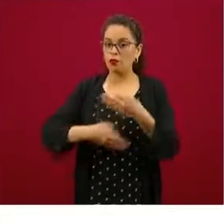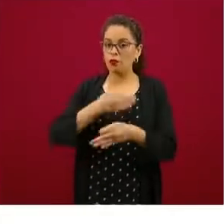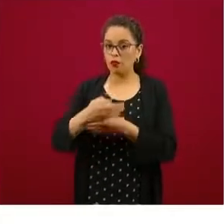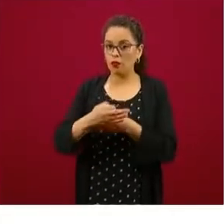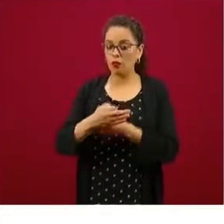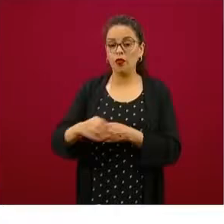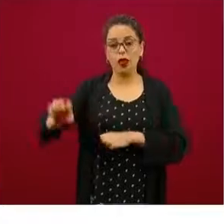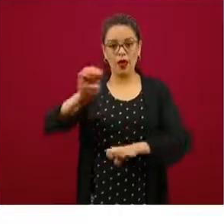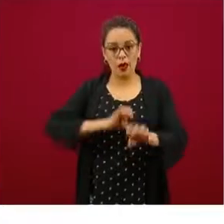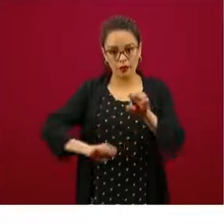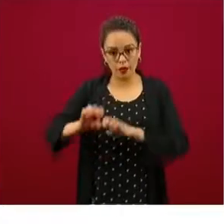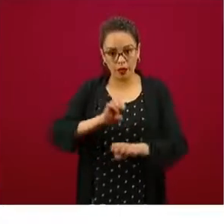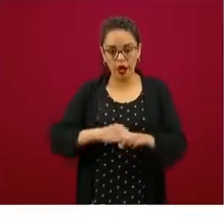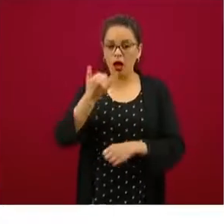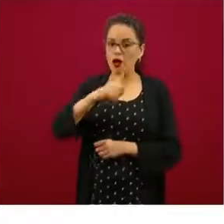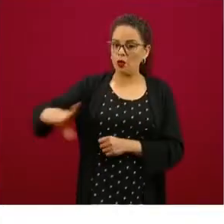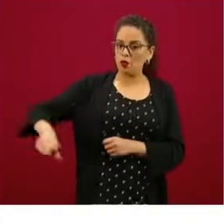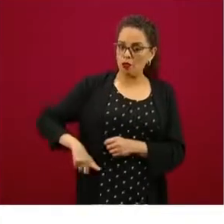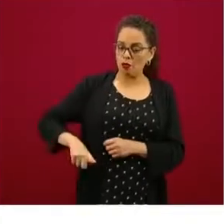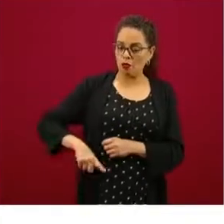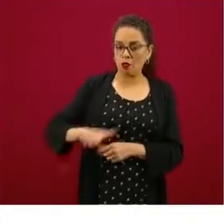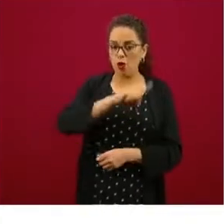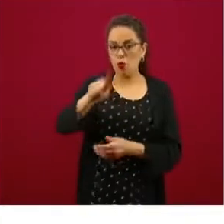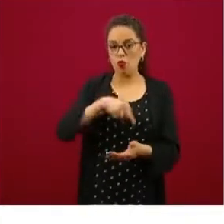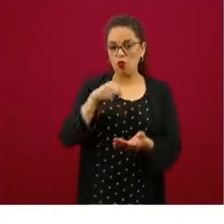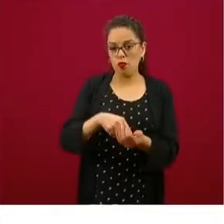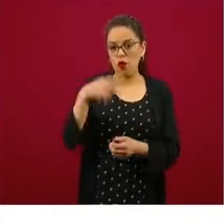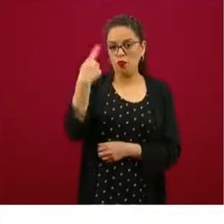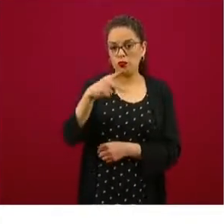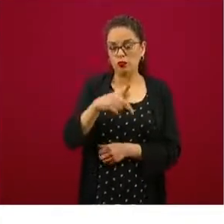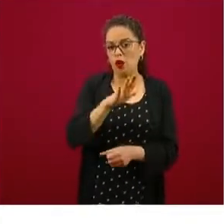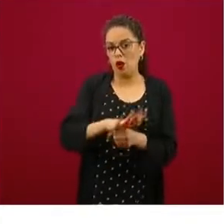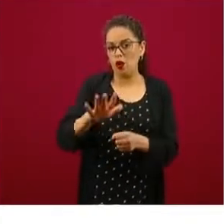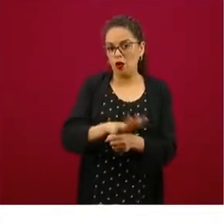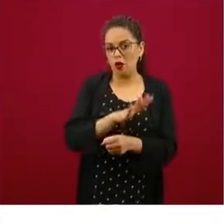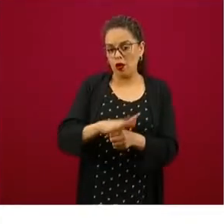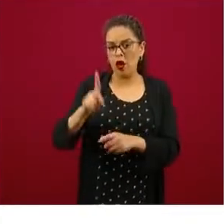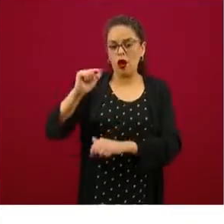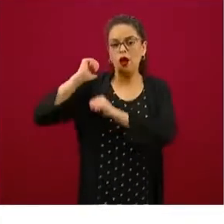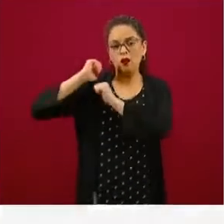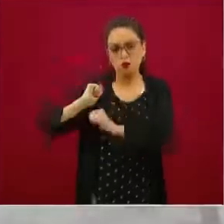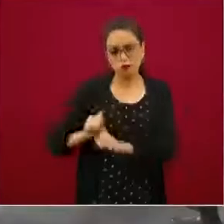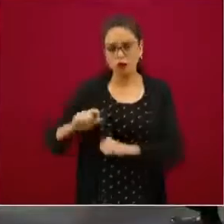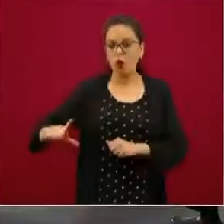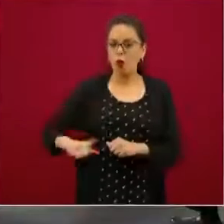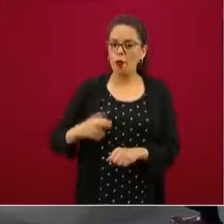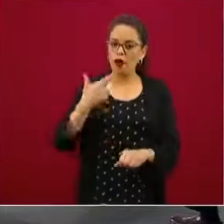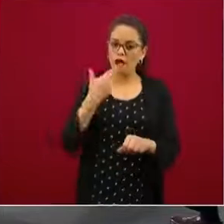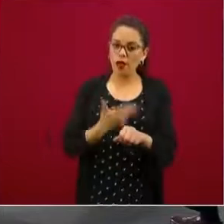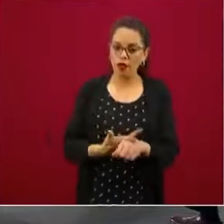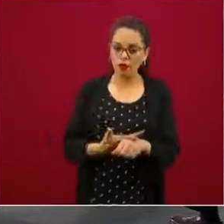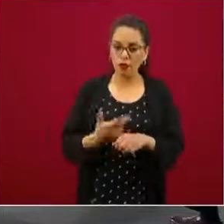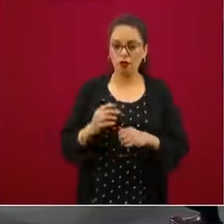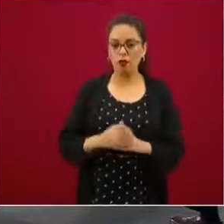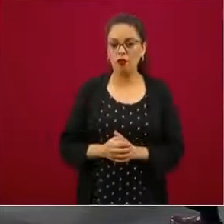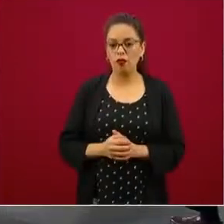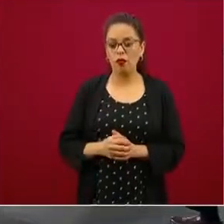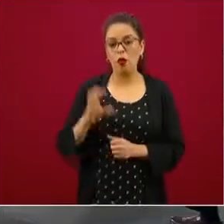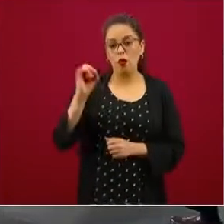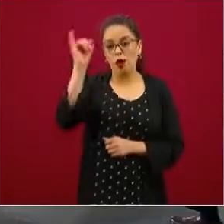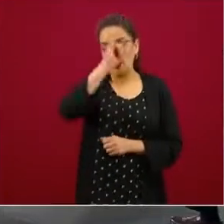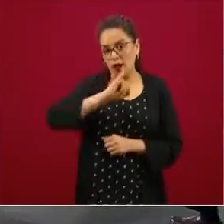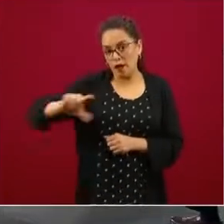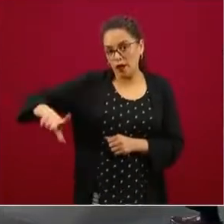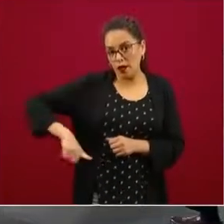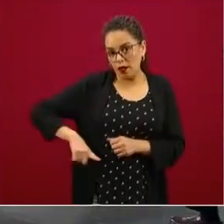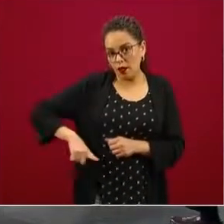las industrias, pero también de los gobiernos locales, de las autoridades y los gobernadores, la gobernadora Pavlovich, la jefa de gobierno,